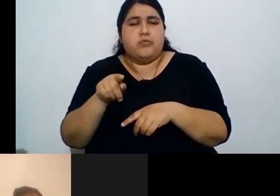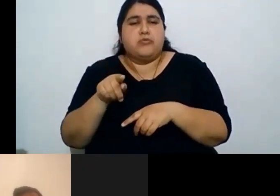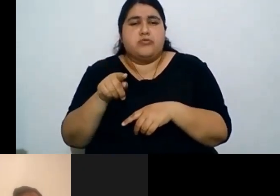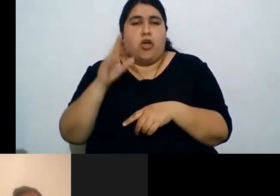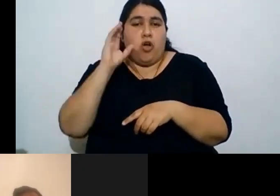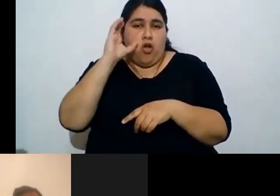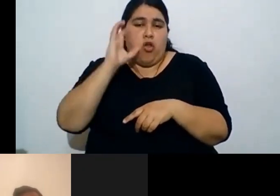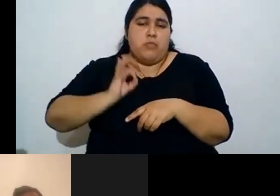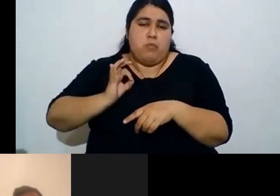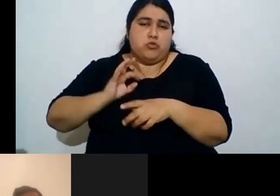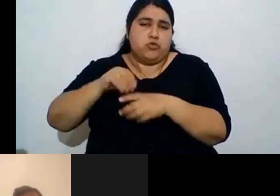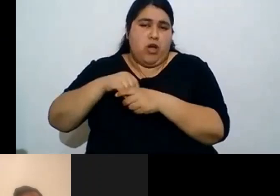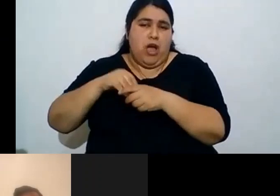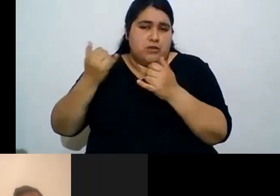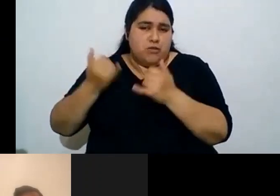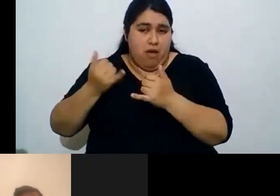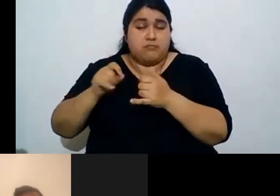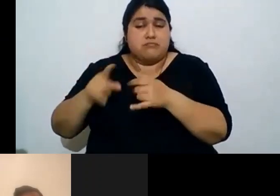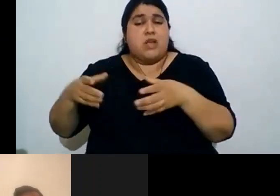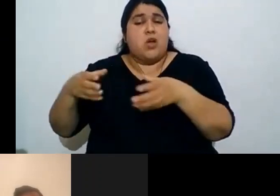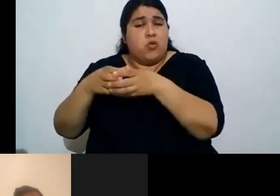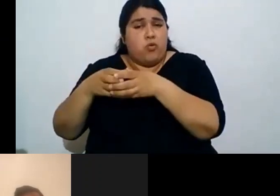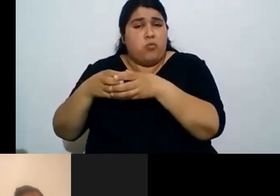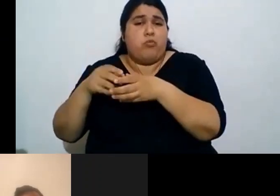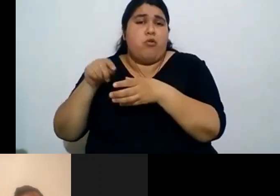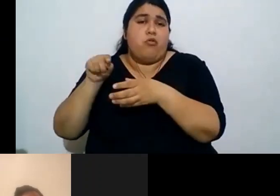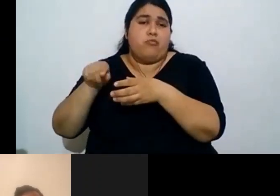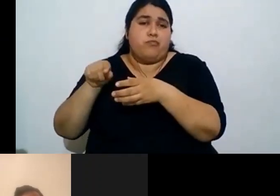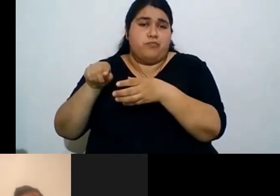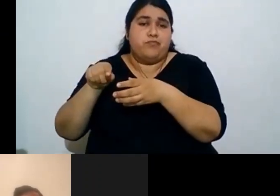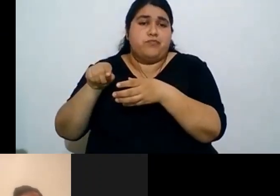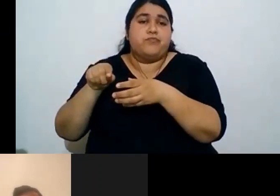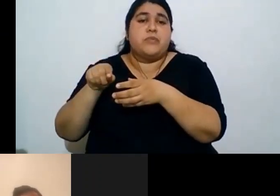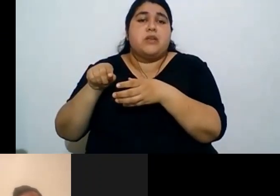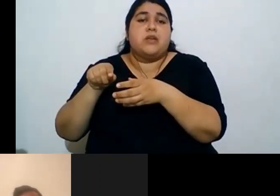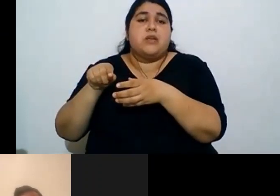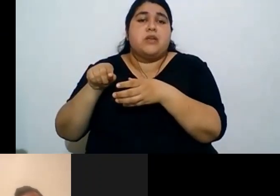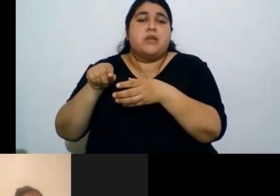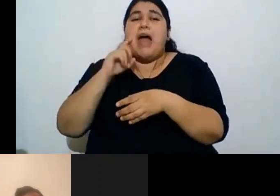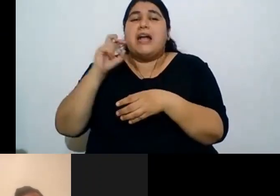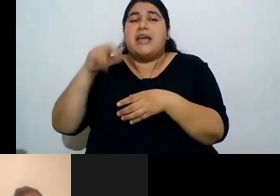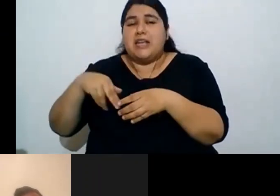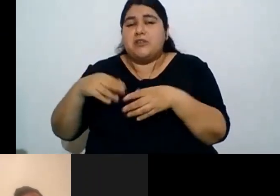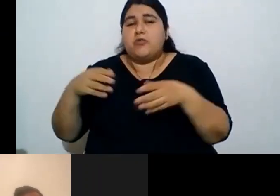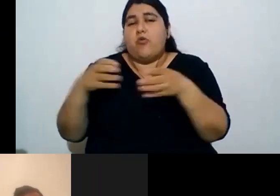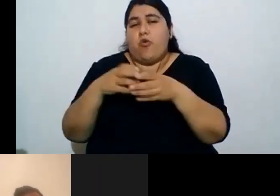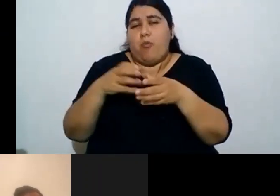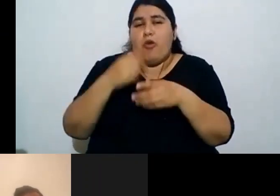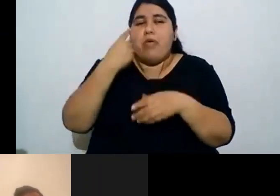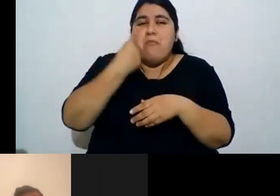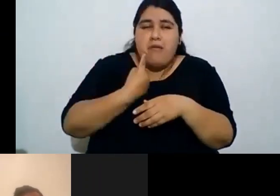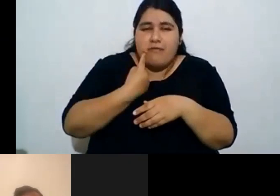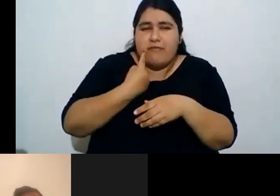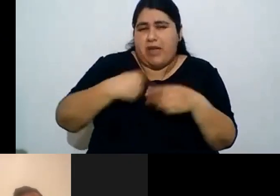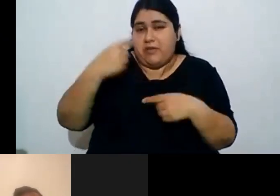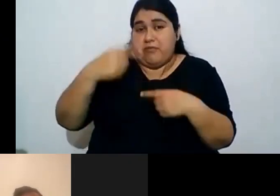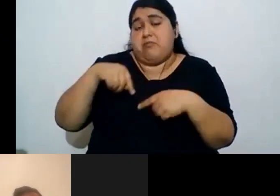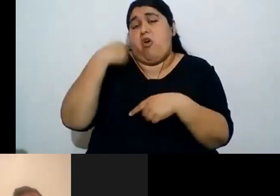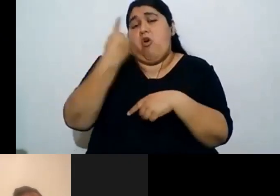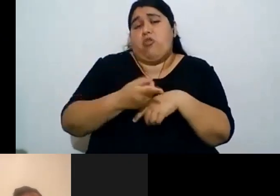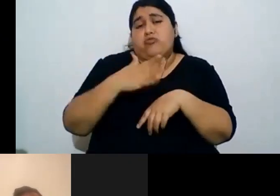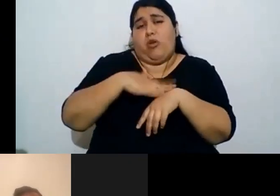años. Son cuerpos de BACRIM, que después se vuelven BACRIM, bandas criminales, que es el otro momento de Colombia